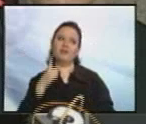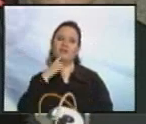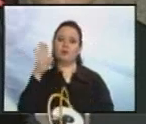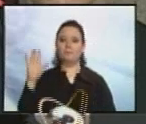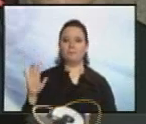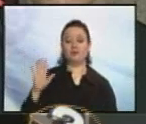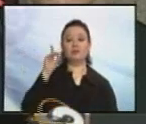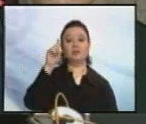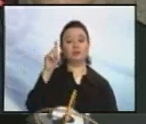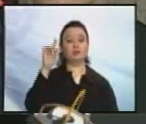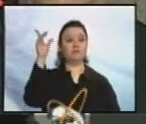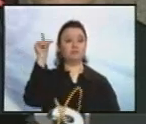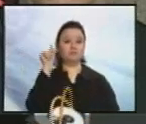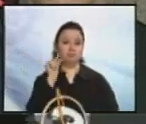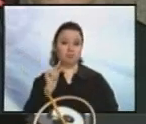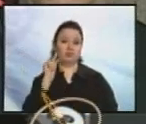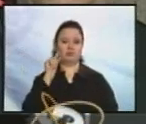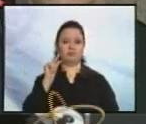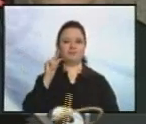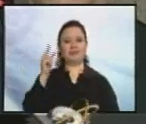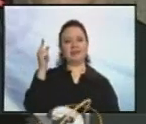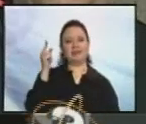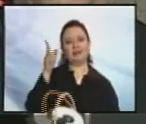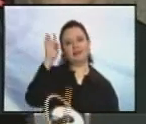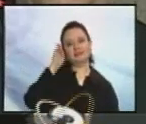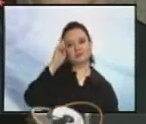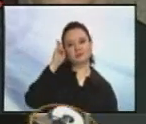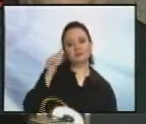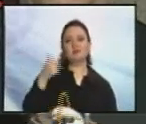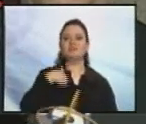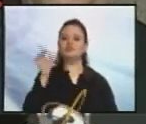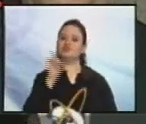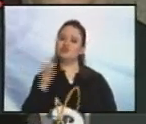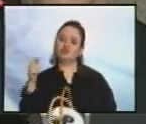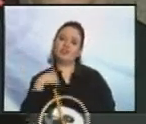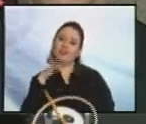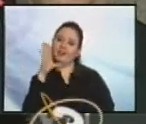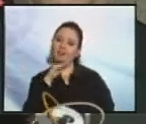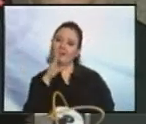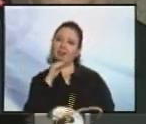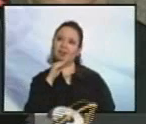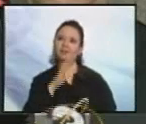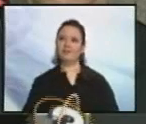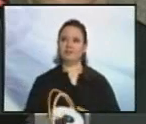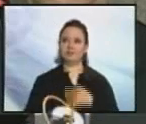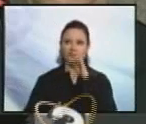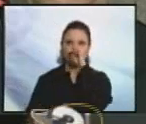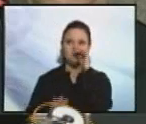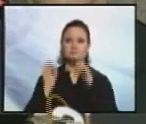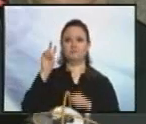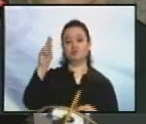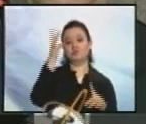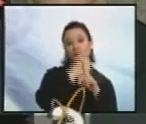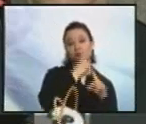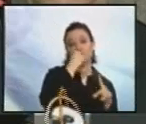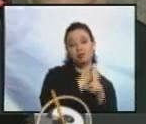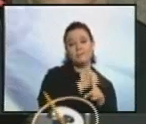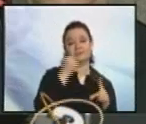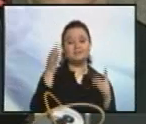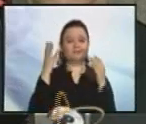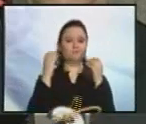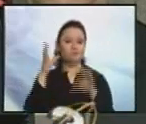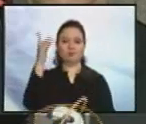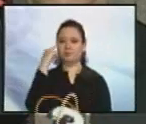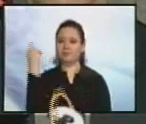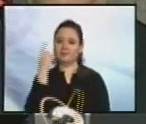un mínimo de coherencia si omitiera aludir a dos problemas graves que en